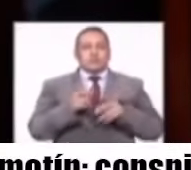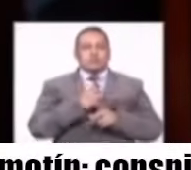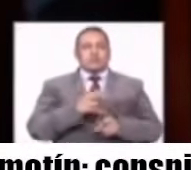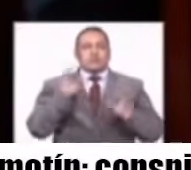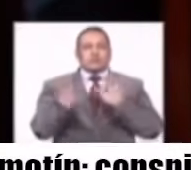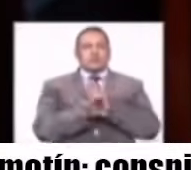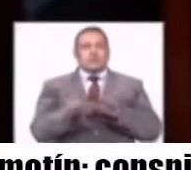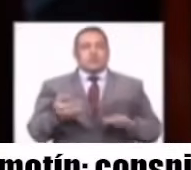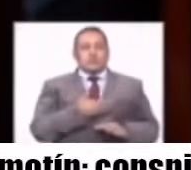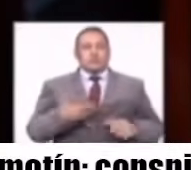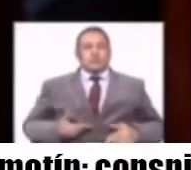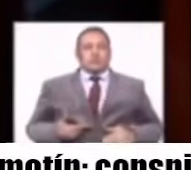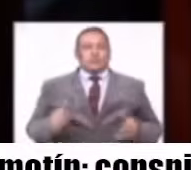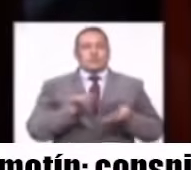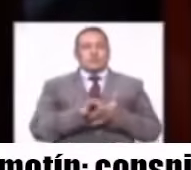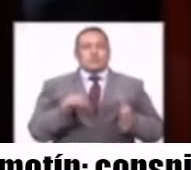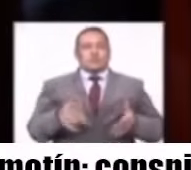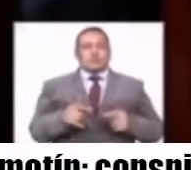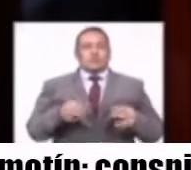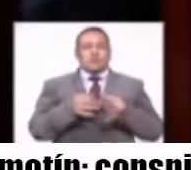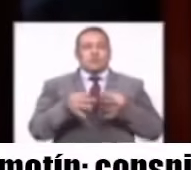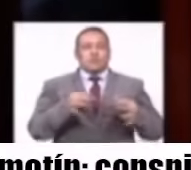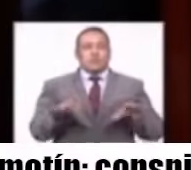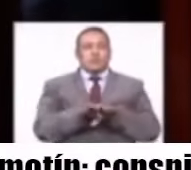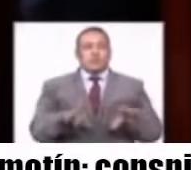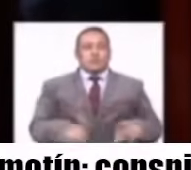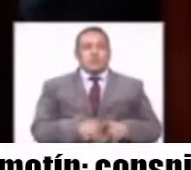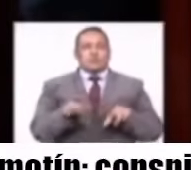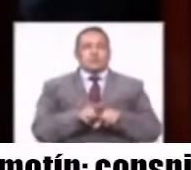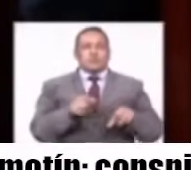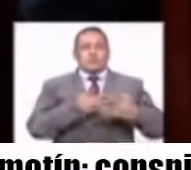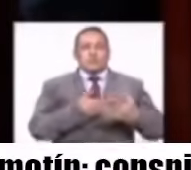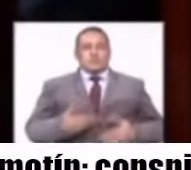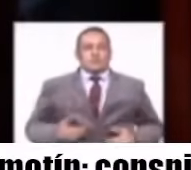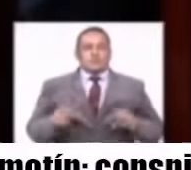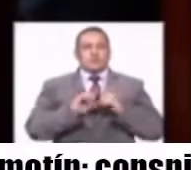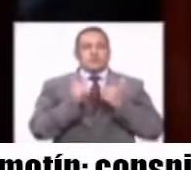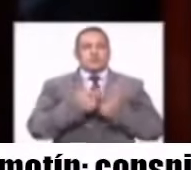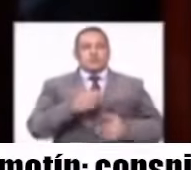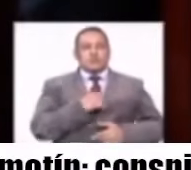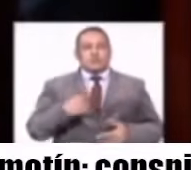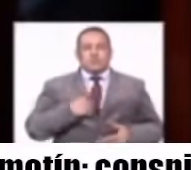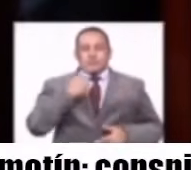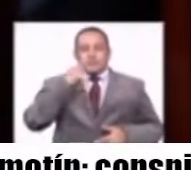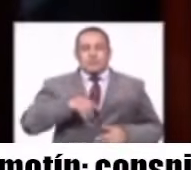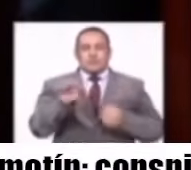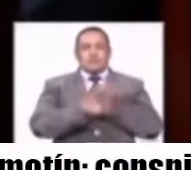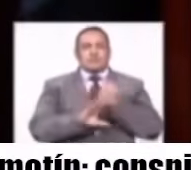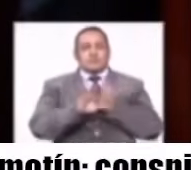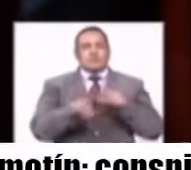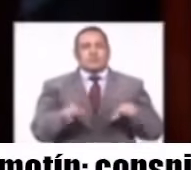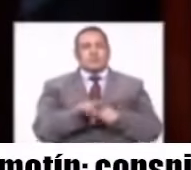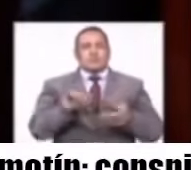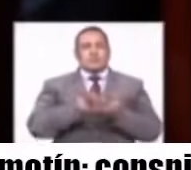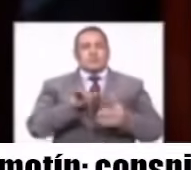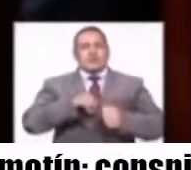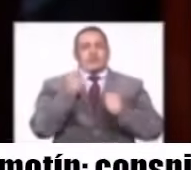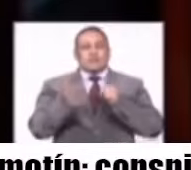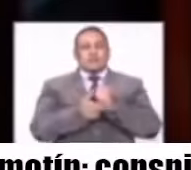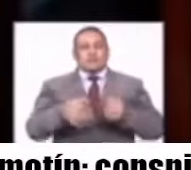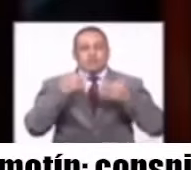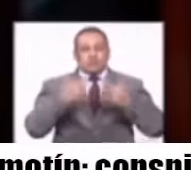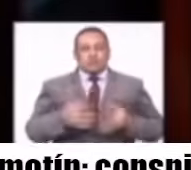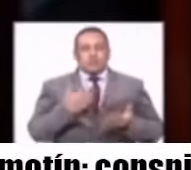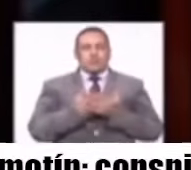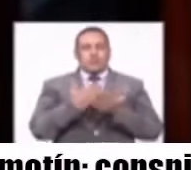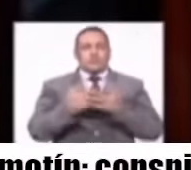de un Estado de Derecho democrático que como presidente del Consejo de Ministros le correspondió defender y garantizar